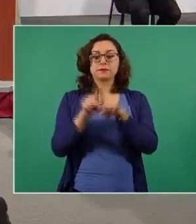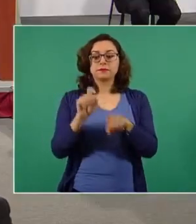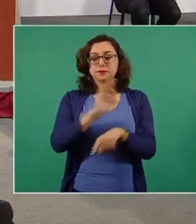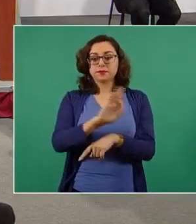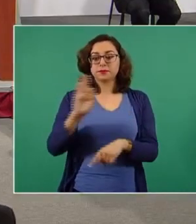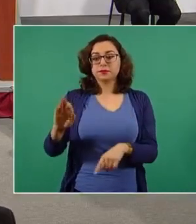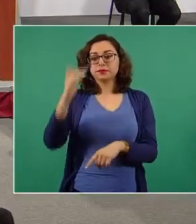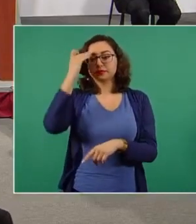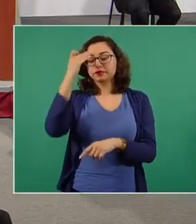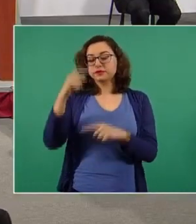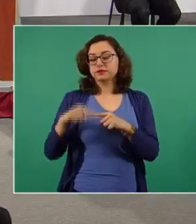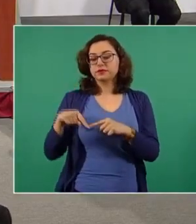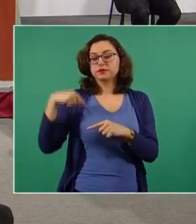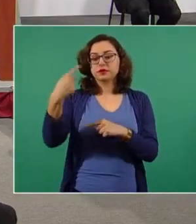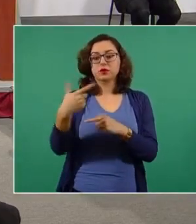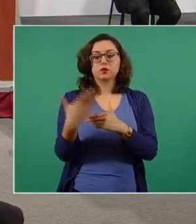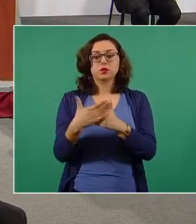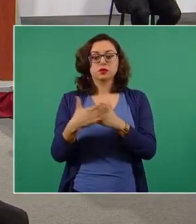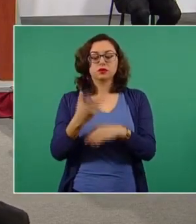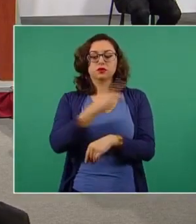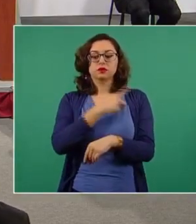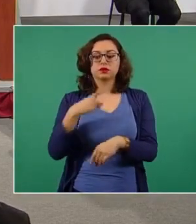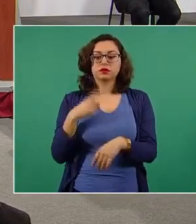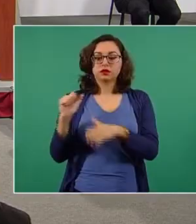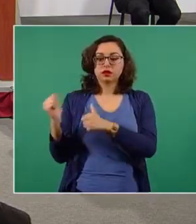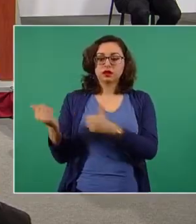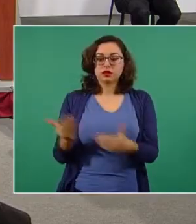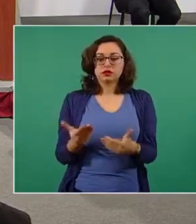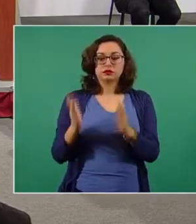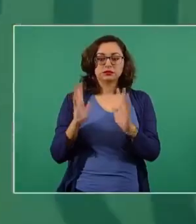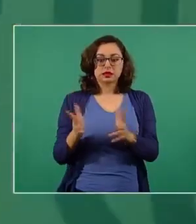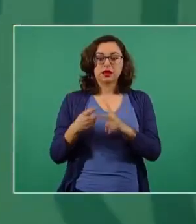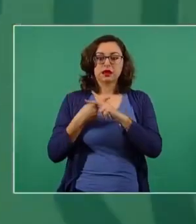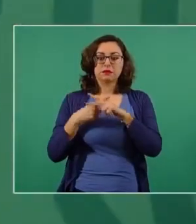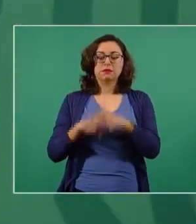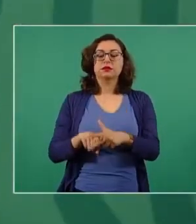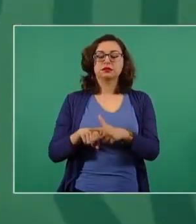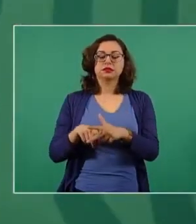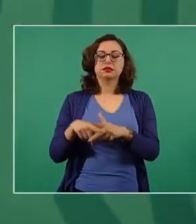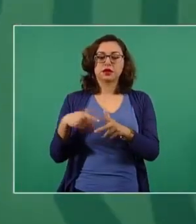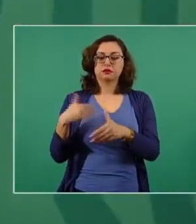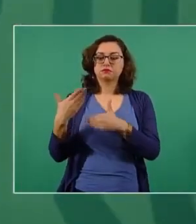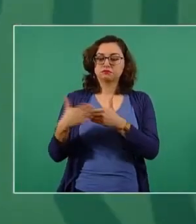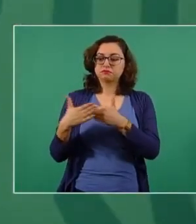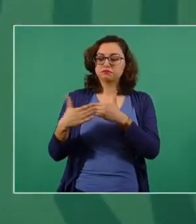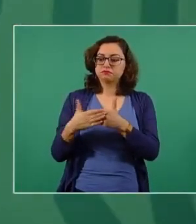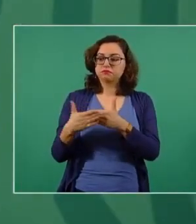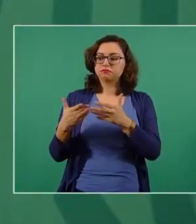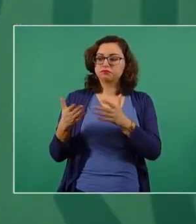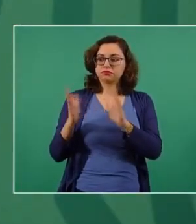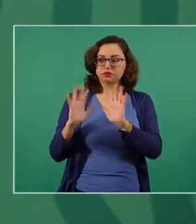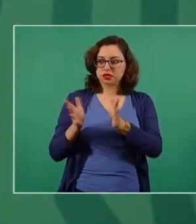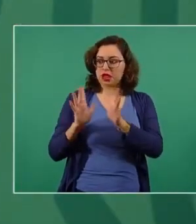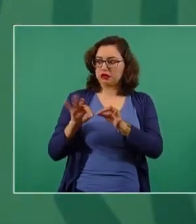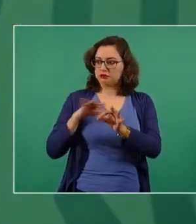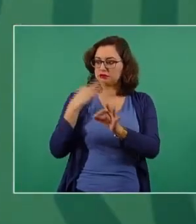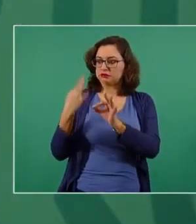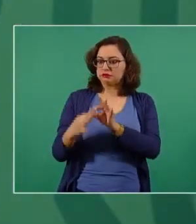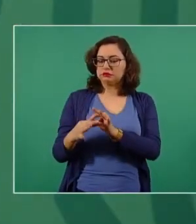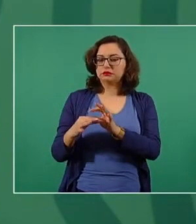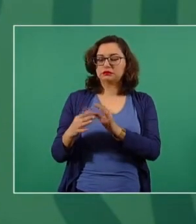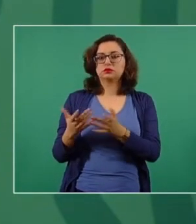Estamos esperando el consorcio que a partir del primer trimestre empezamos a tener las primeras locomotoras para las primeras pruebas y como ya lo